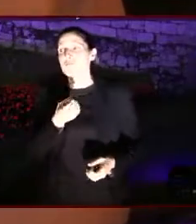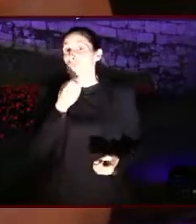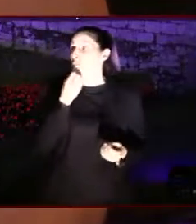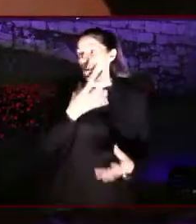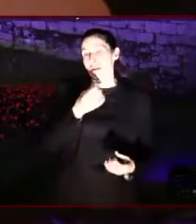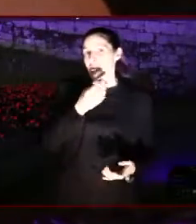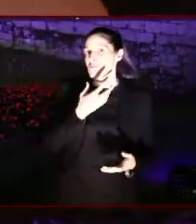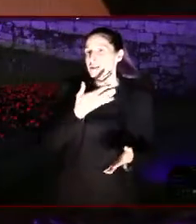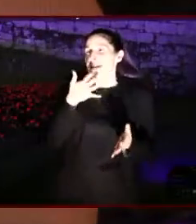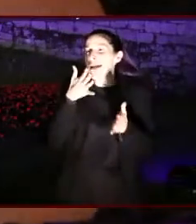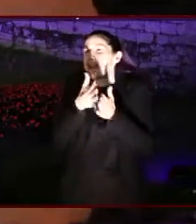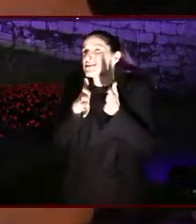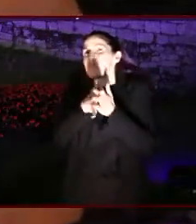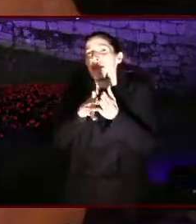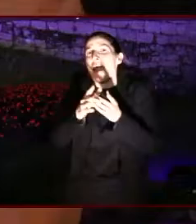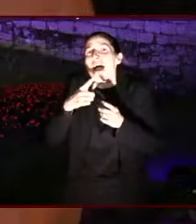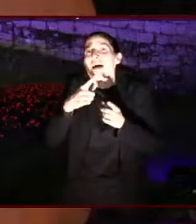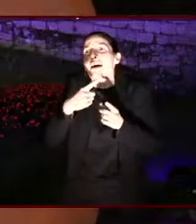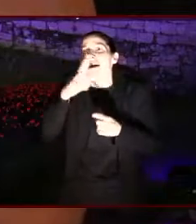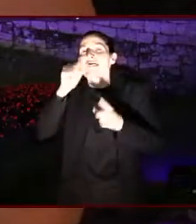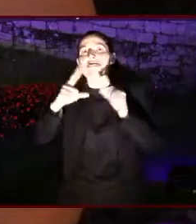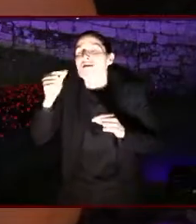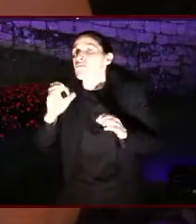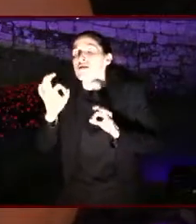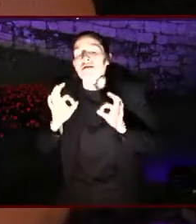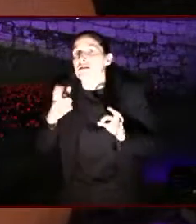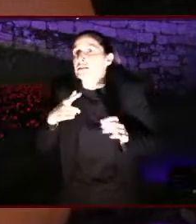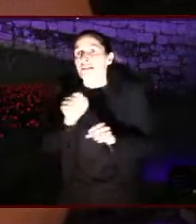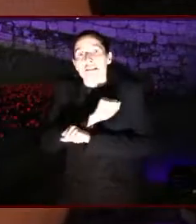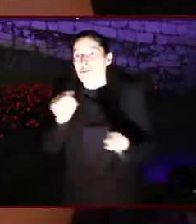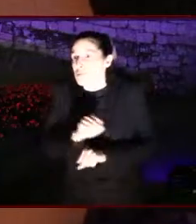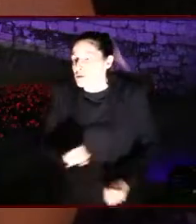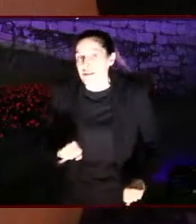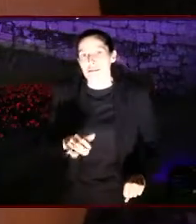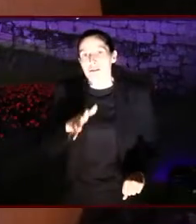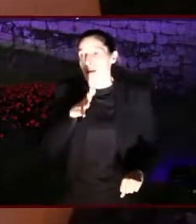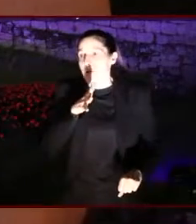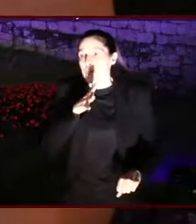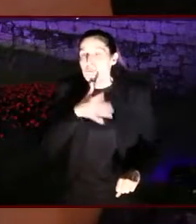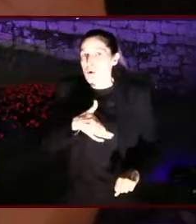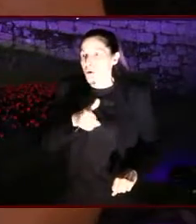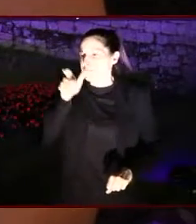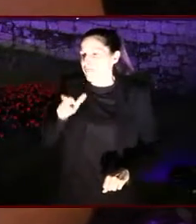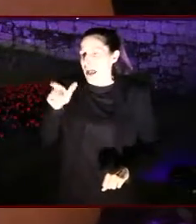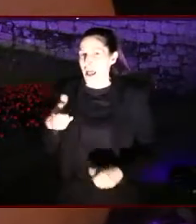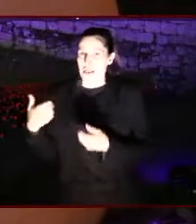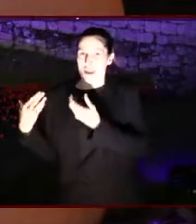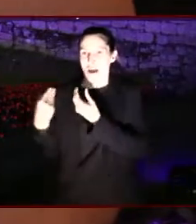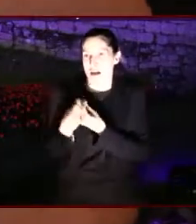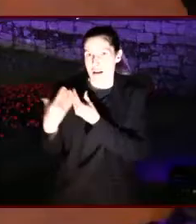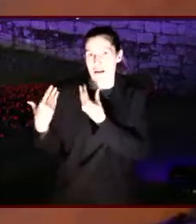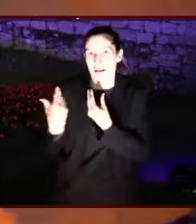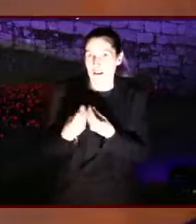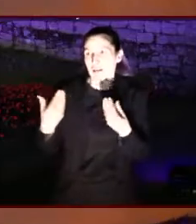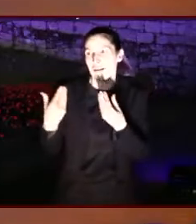No se puede explicar tampoco, ¿no? Ahora en un momento, ¿no? Porque hay mucha gente que estuvo con nos siempre. Claro.